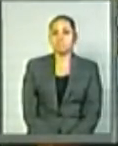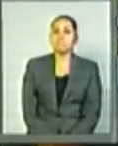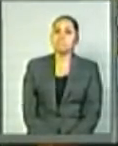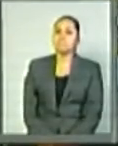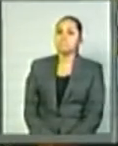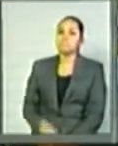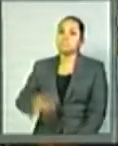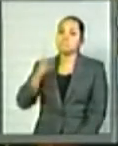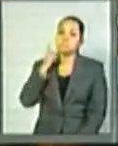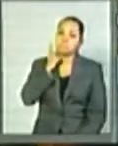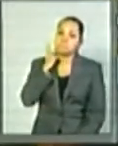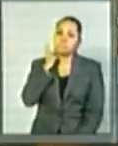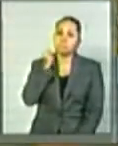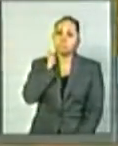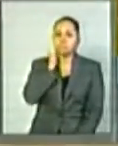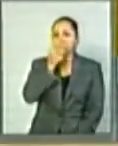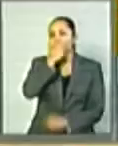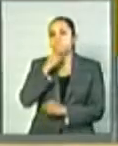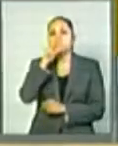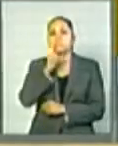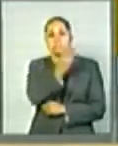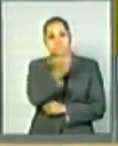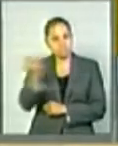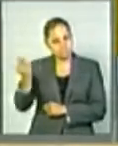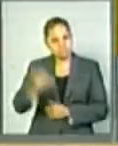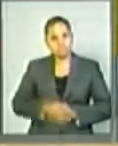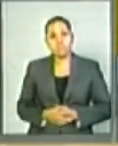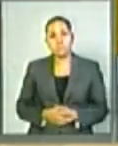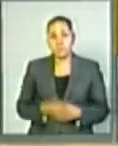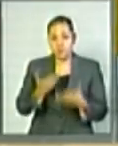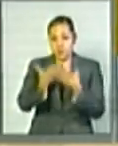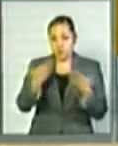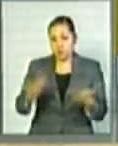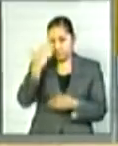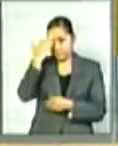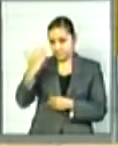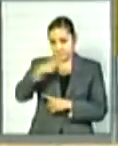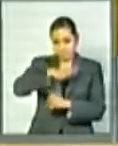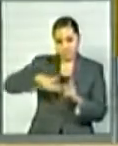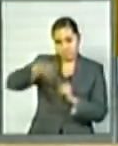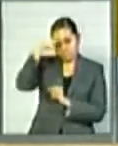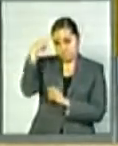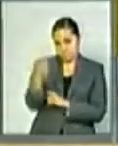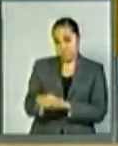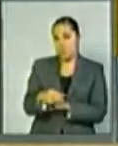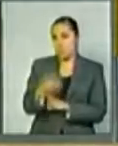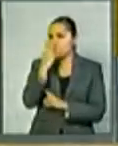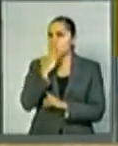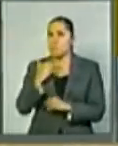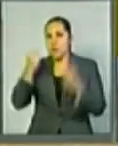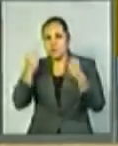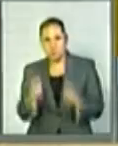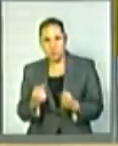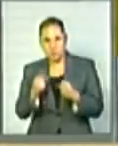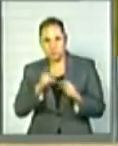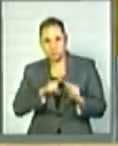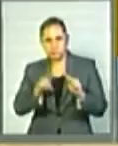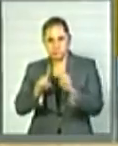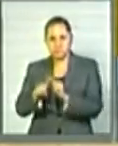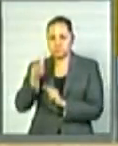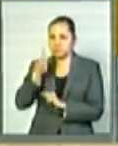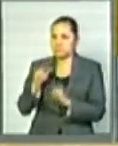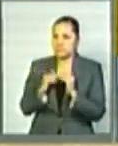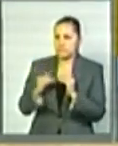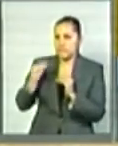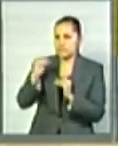Legisladores, compañeras legisladoras, la inseguridad que vivimos en nuestro país es preocupante. Según las cifras